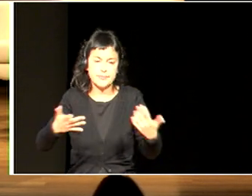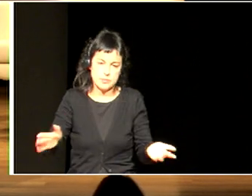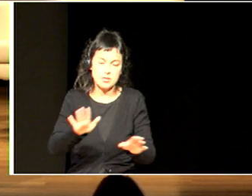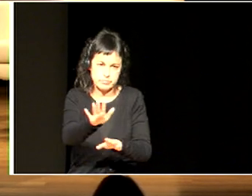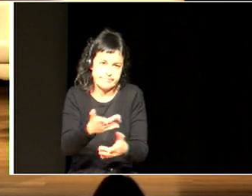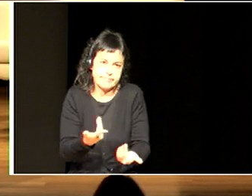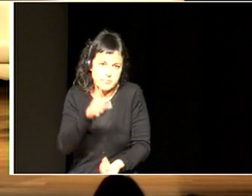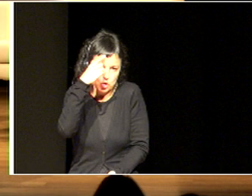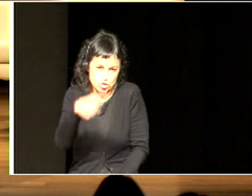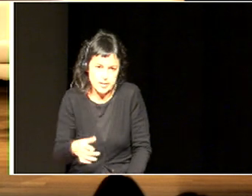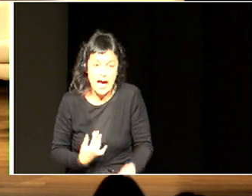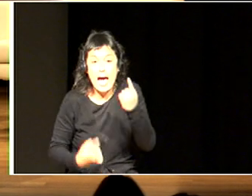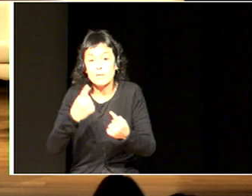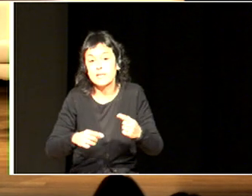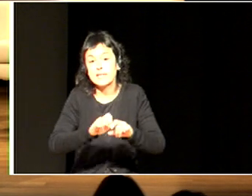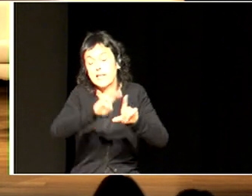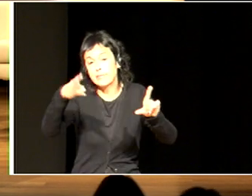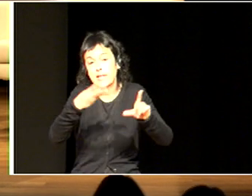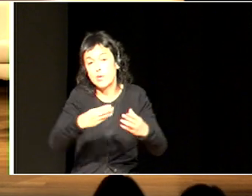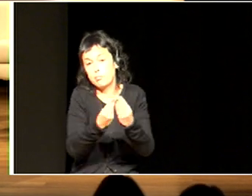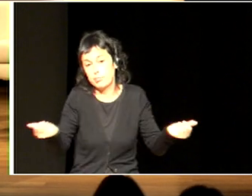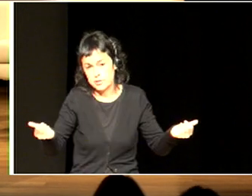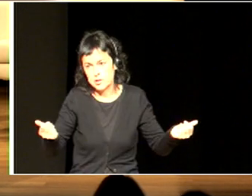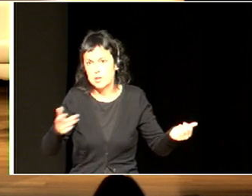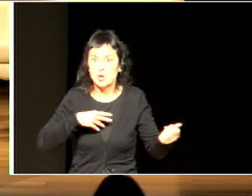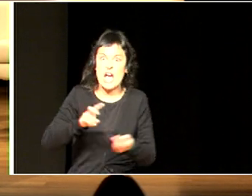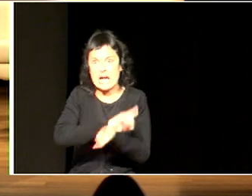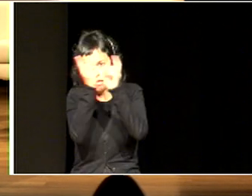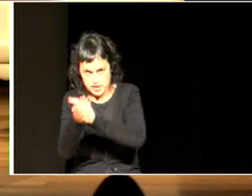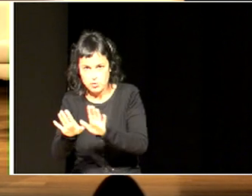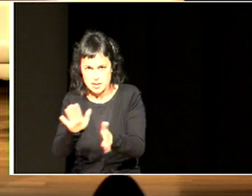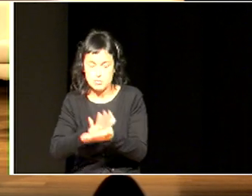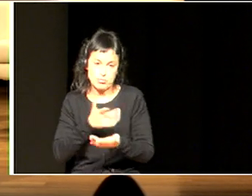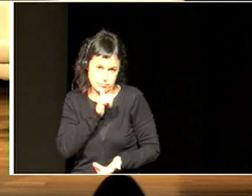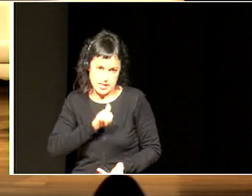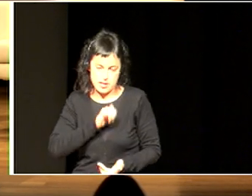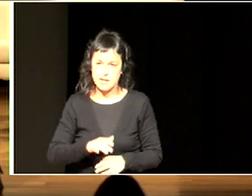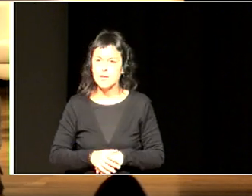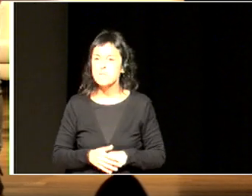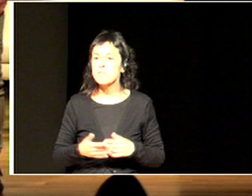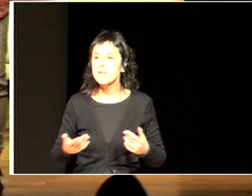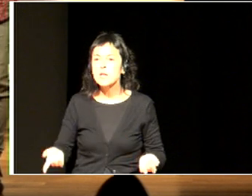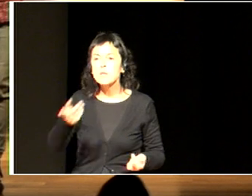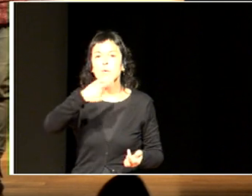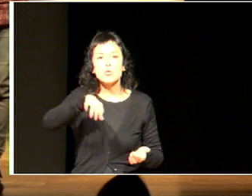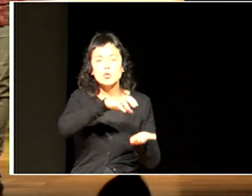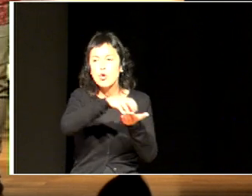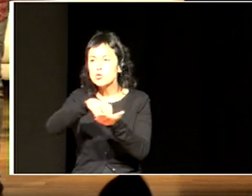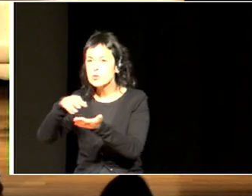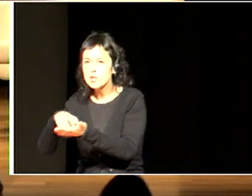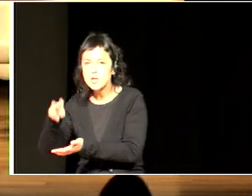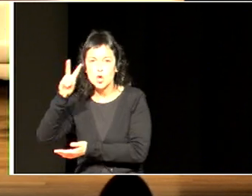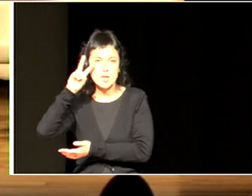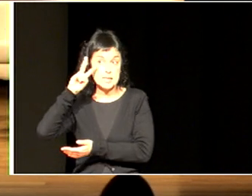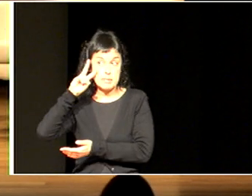pero ya está hecho que decir ya subimos otro no pero sí que la experiencia que tengáis en los centros con este tipo de